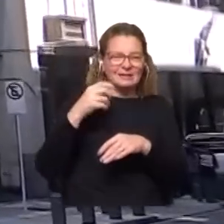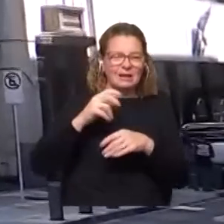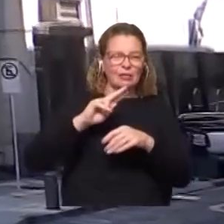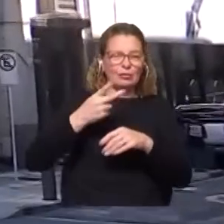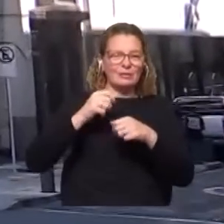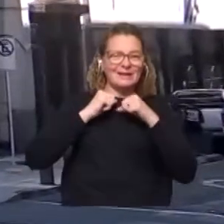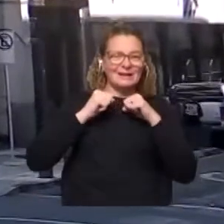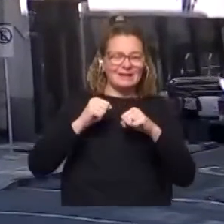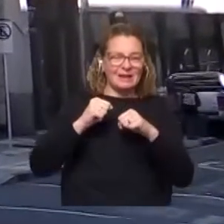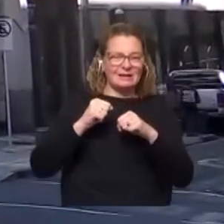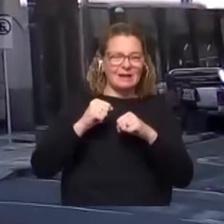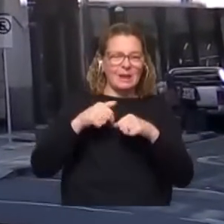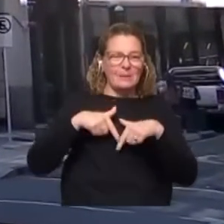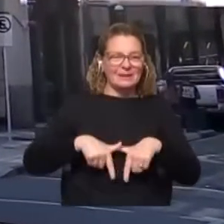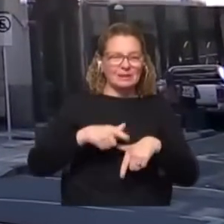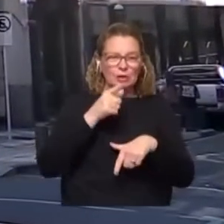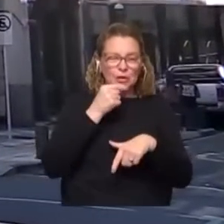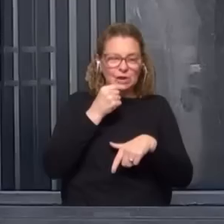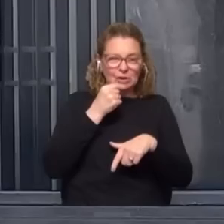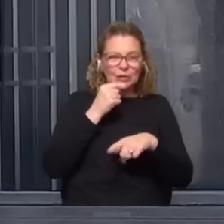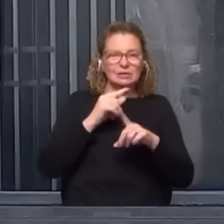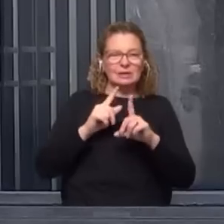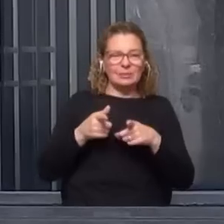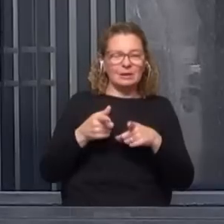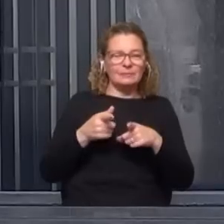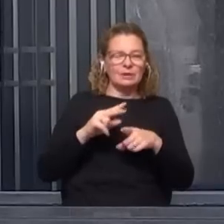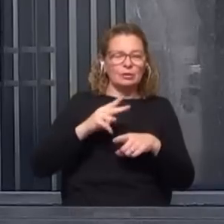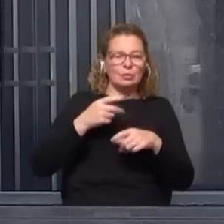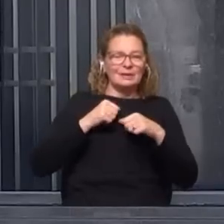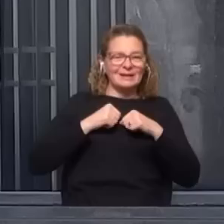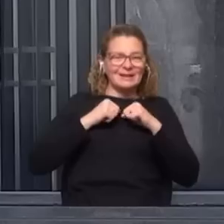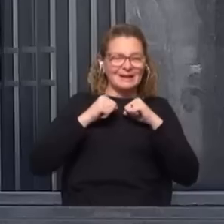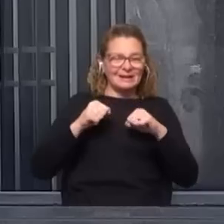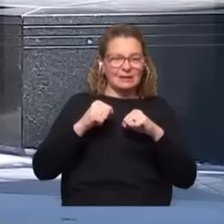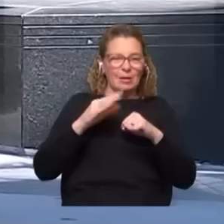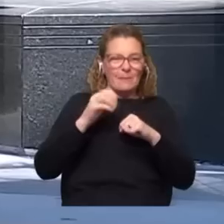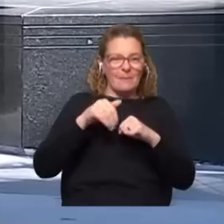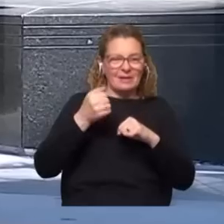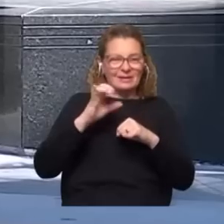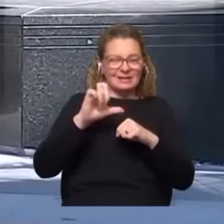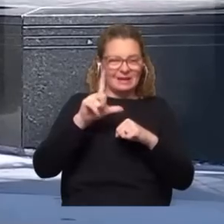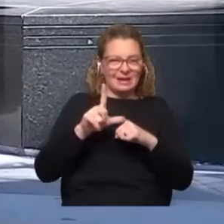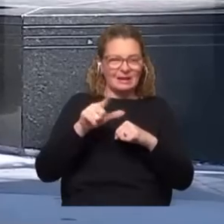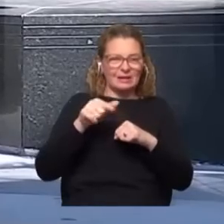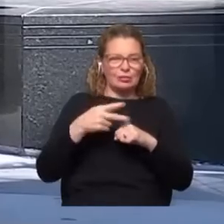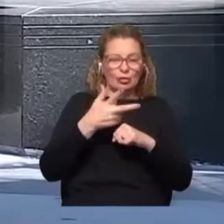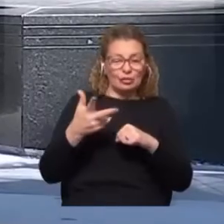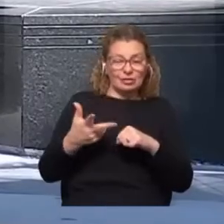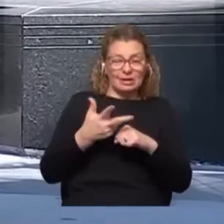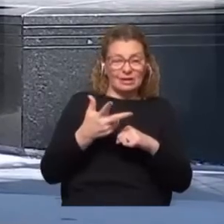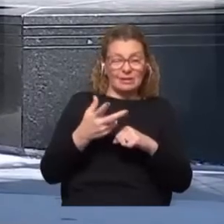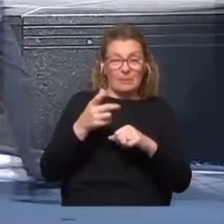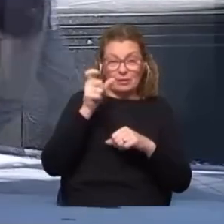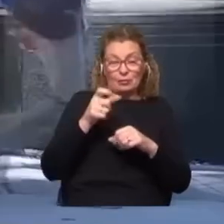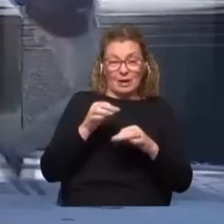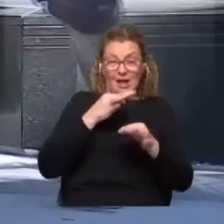Carolina H al ministro del interior Luis Alberto Heber y el subsecretario Guillermo Massiel que se encuentran entre los 13